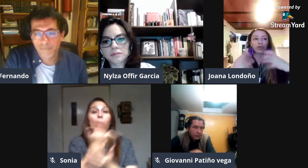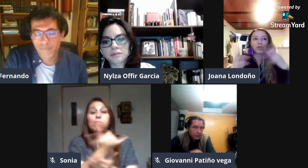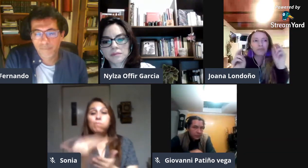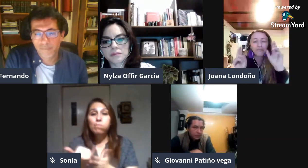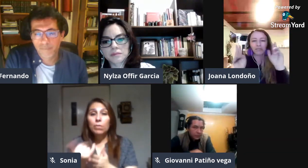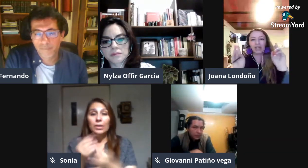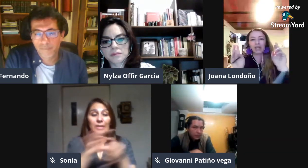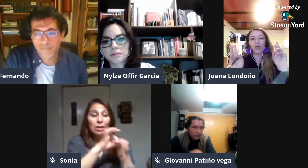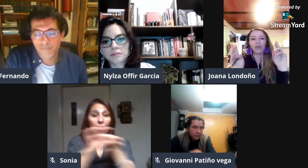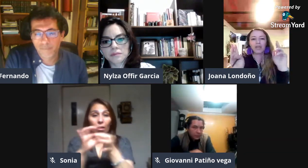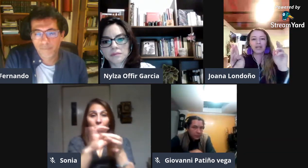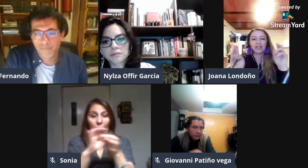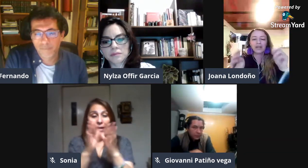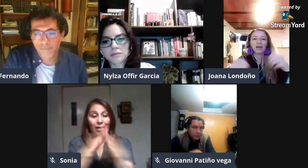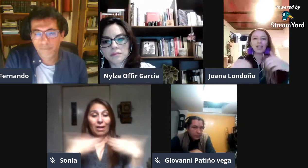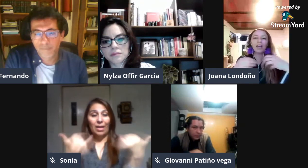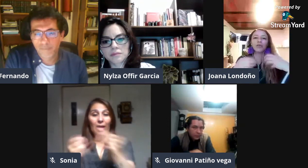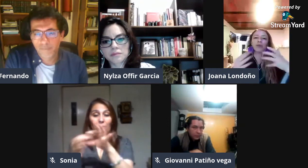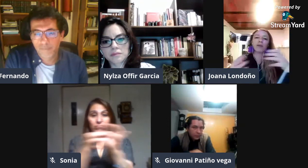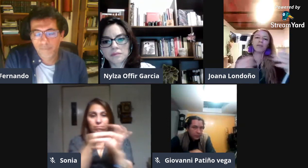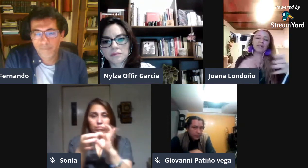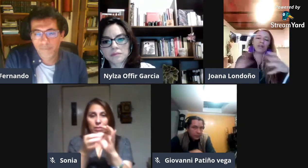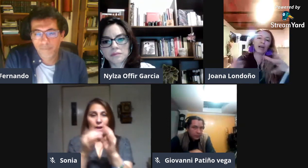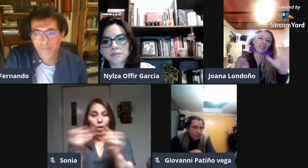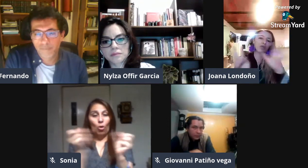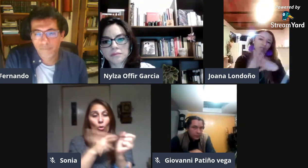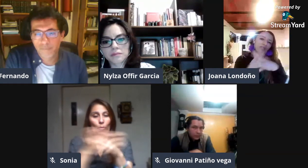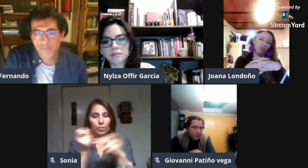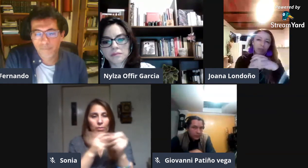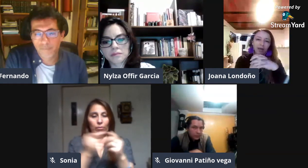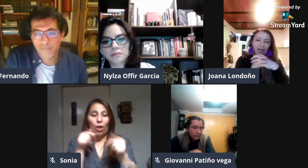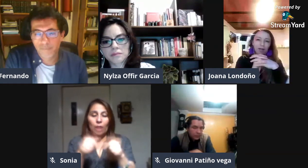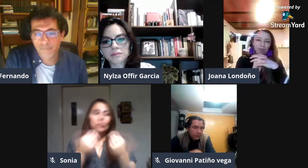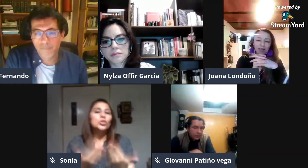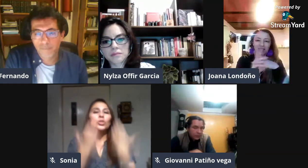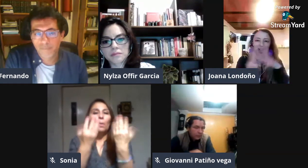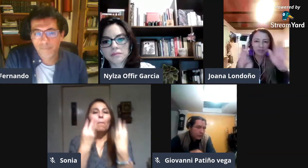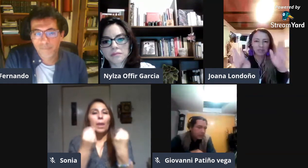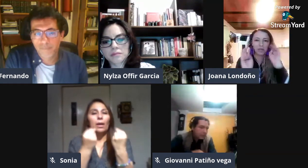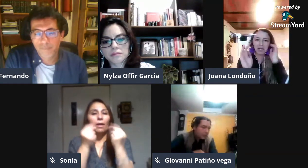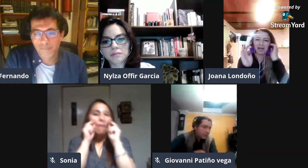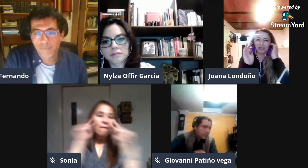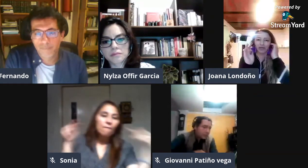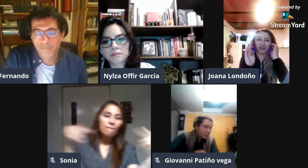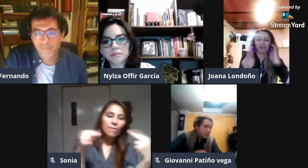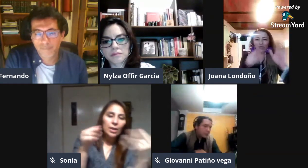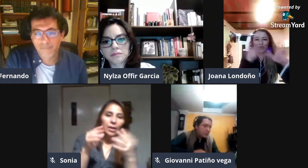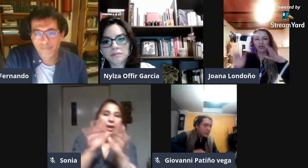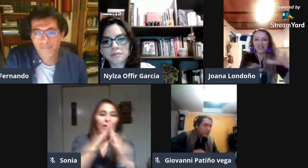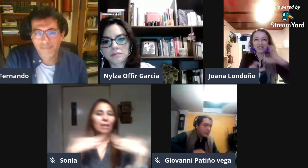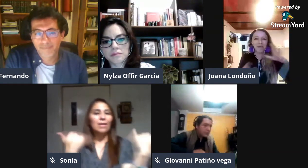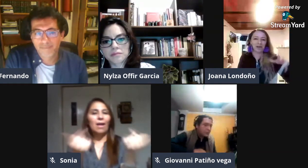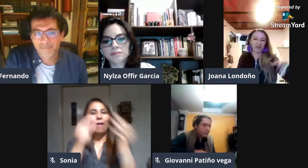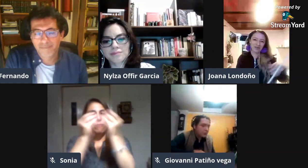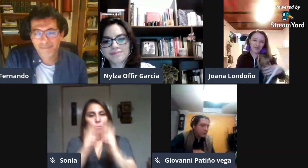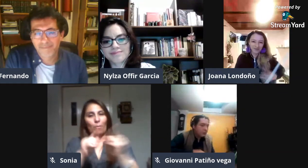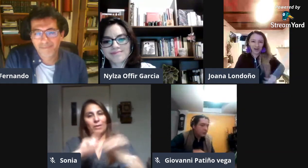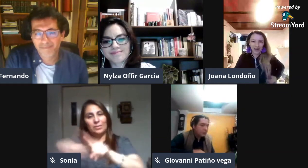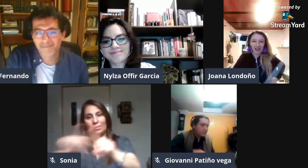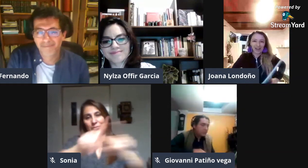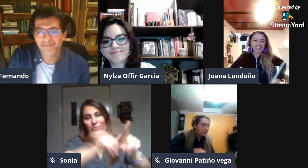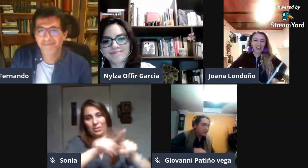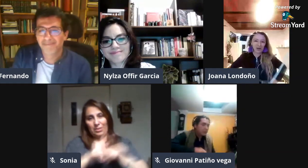producto entre comillas que nos va a permitir ver las cosas de otra manera esas eran mis réplicas sobre sobre toda esta parte